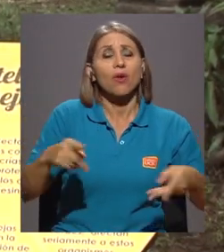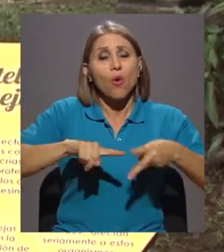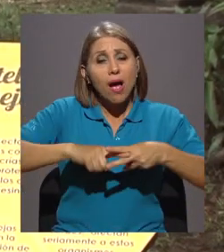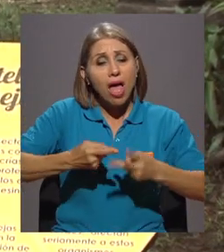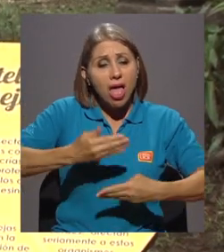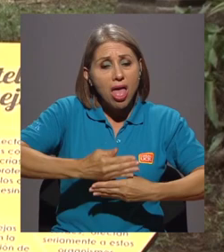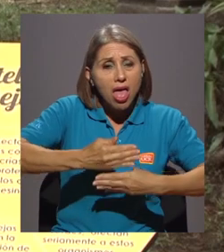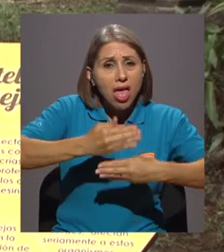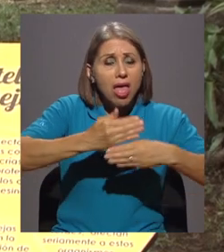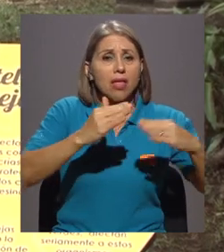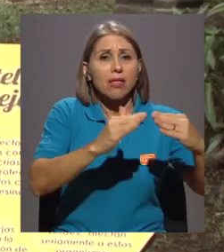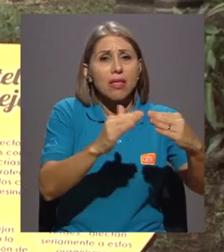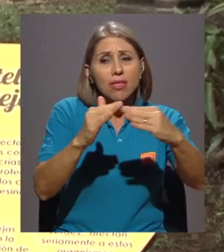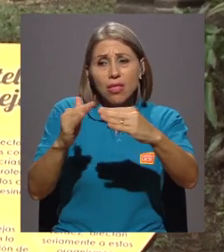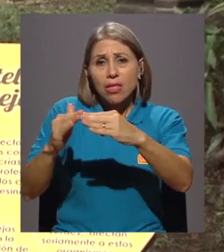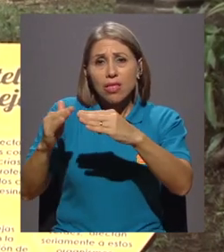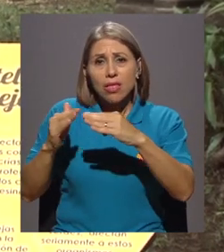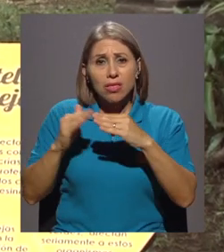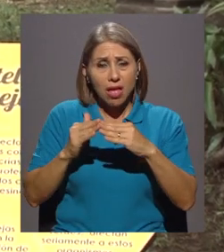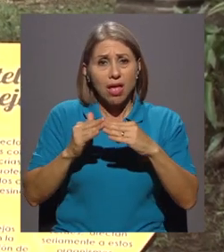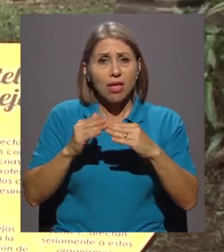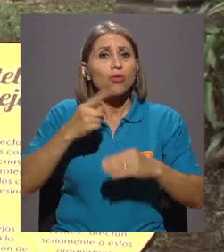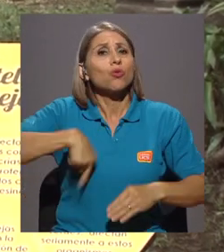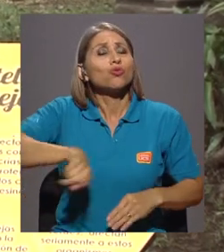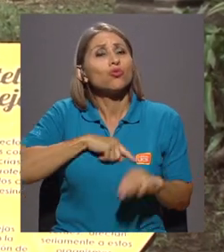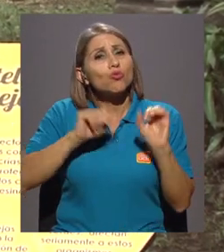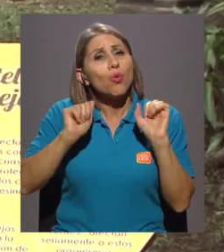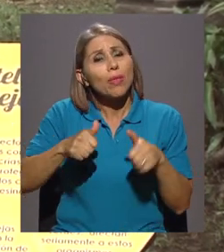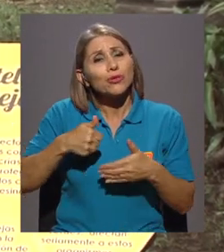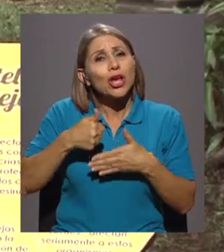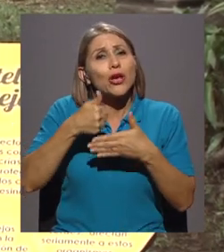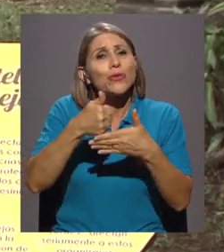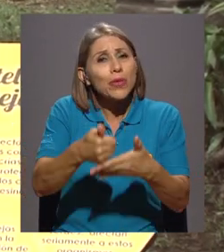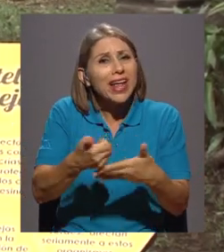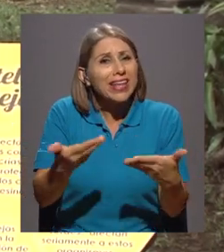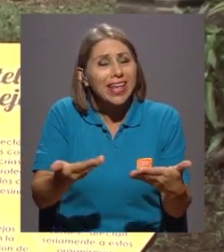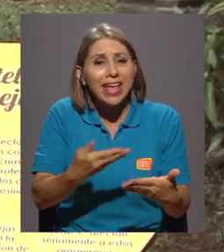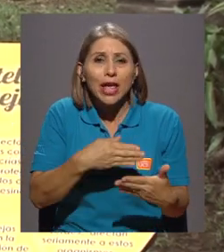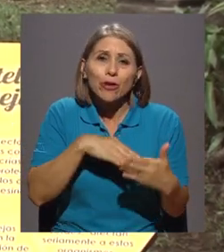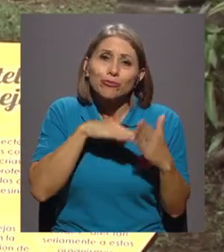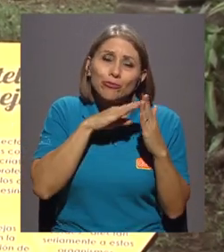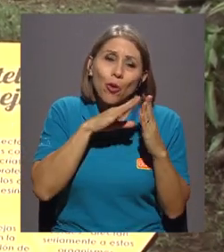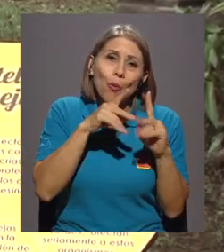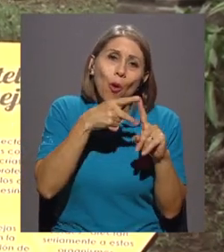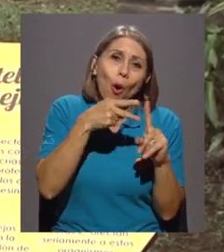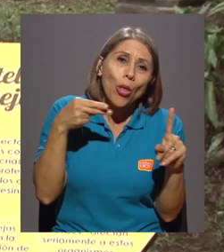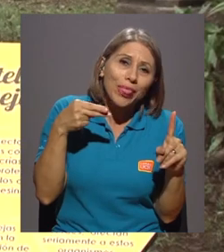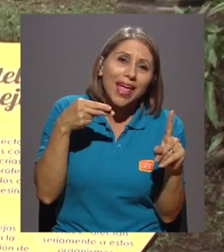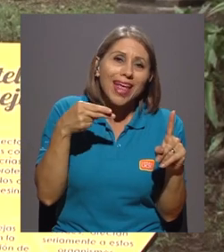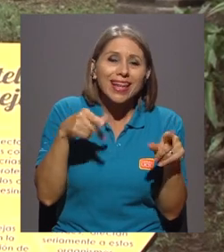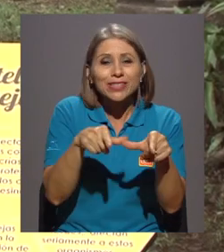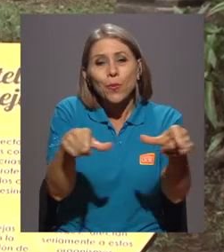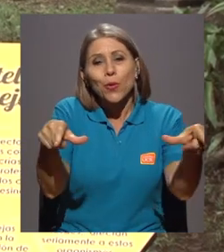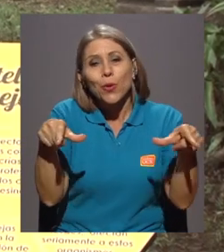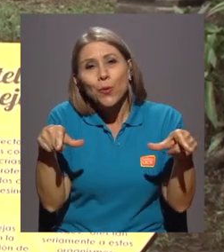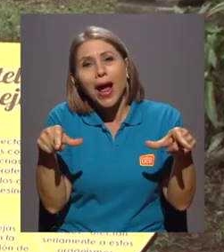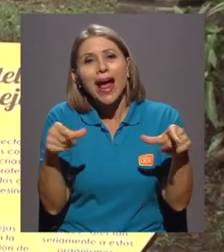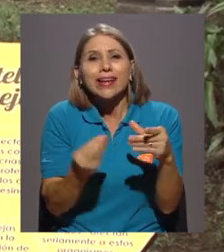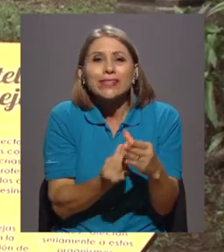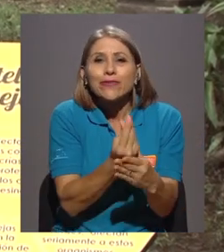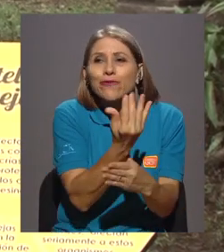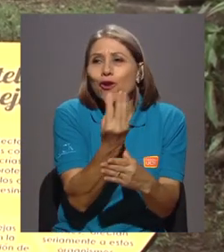urbanización. Por esto en urbanización podemos ayudar un poco en proveer hoteles, sitios para anidar, flores que ellos ocupan para